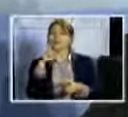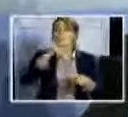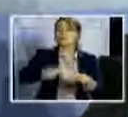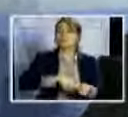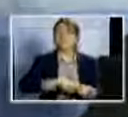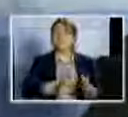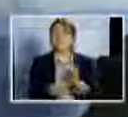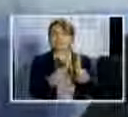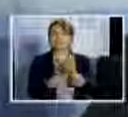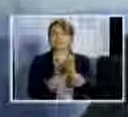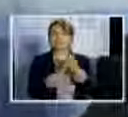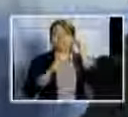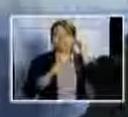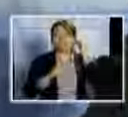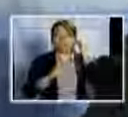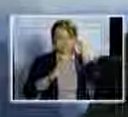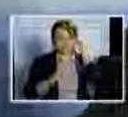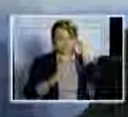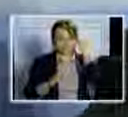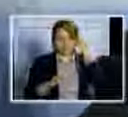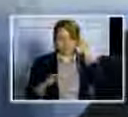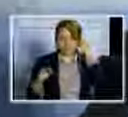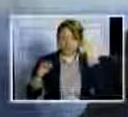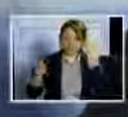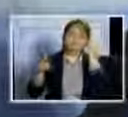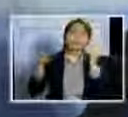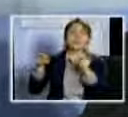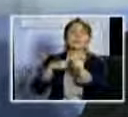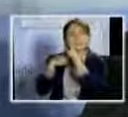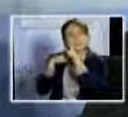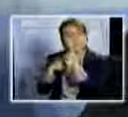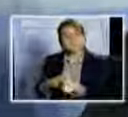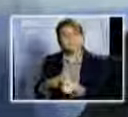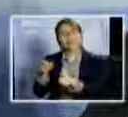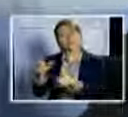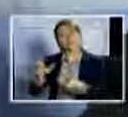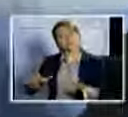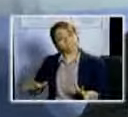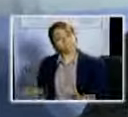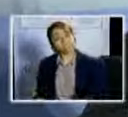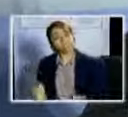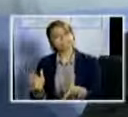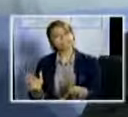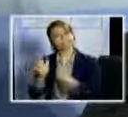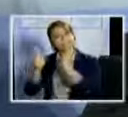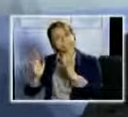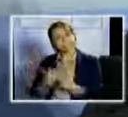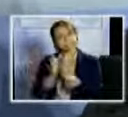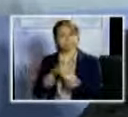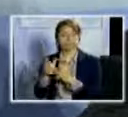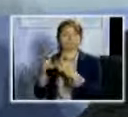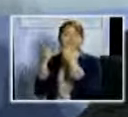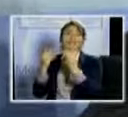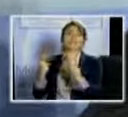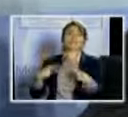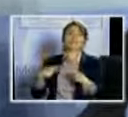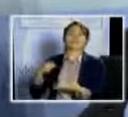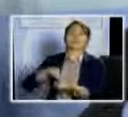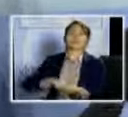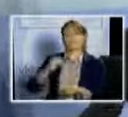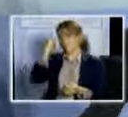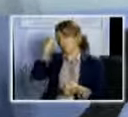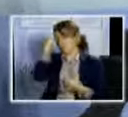seguir fortaleciendo su industria civil, un mercado extraordinario, dada la cantidad de habitantes que tiene la India, pero